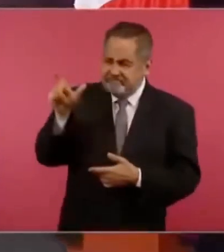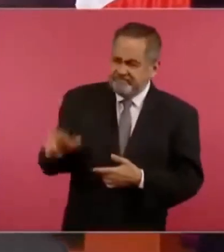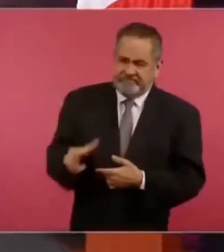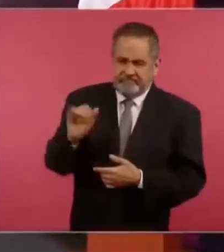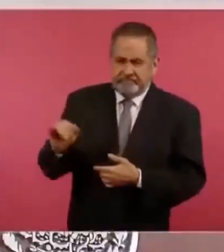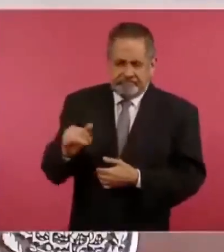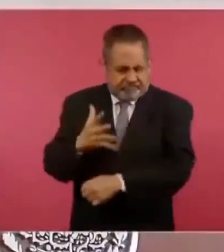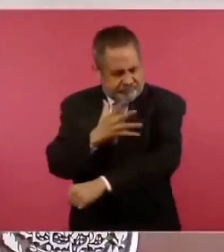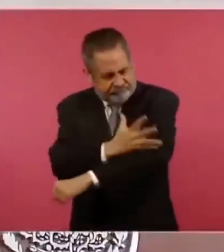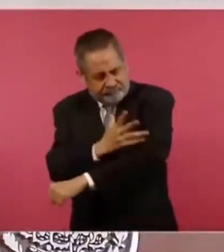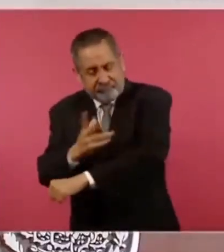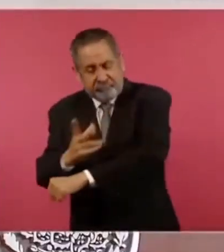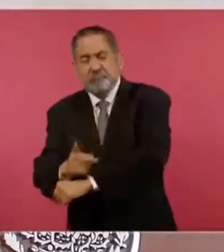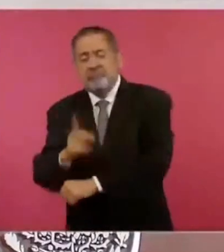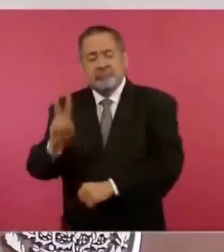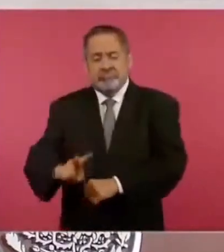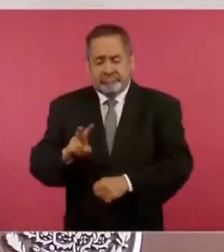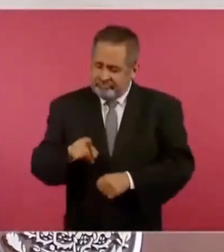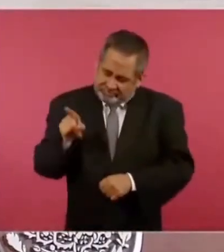honesto.